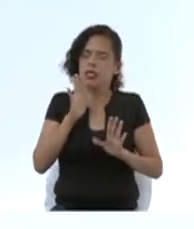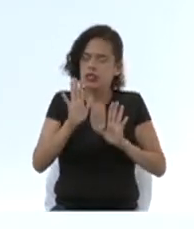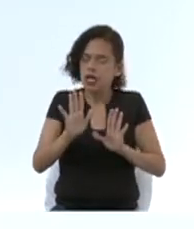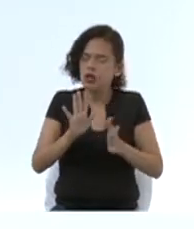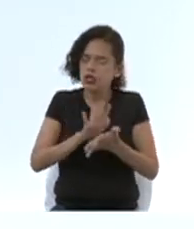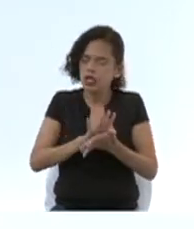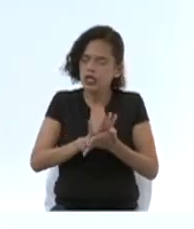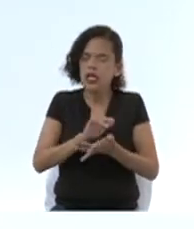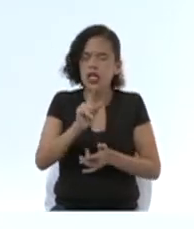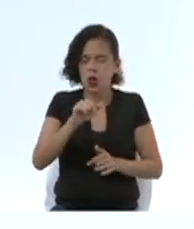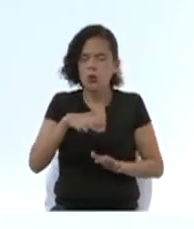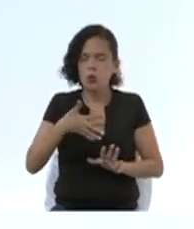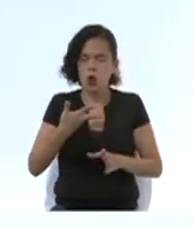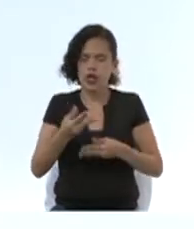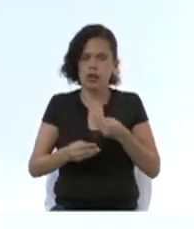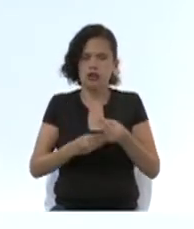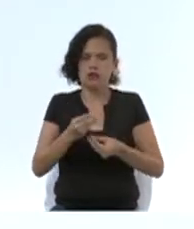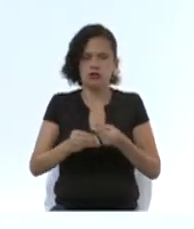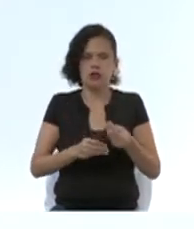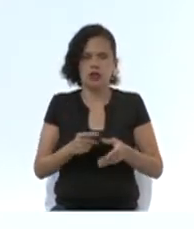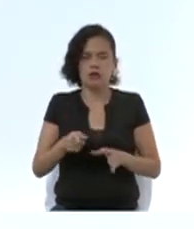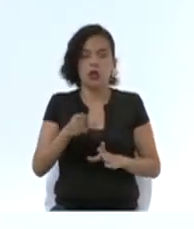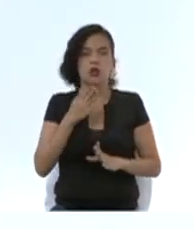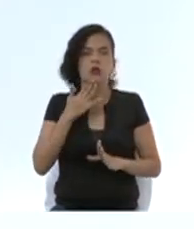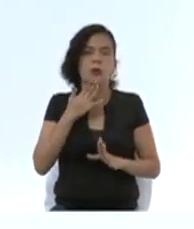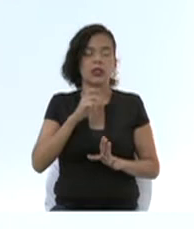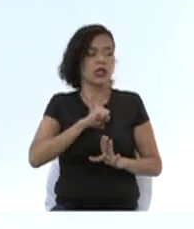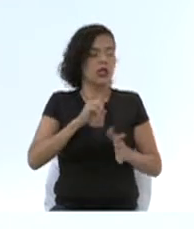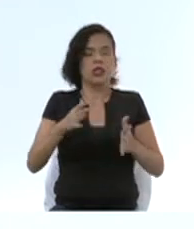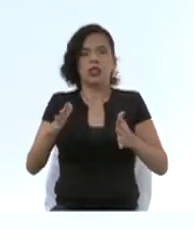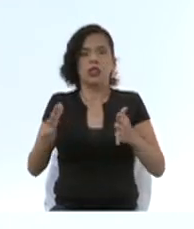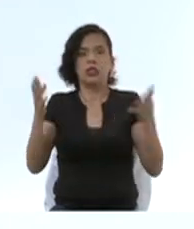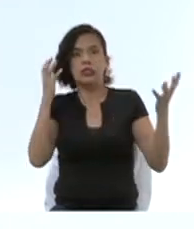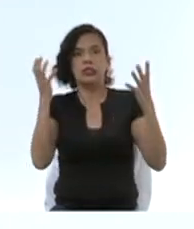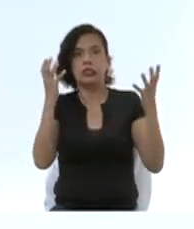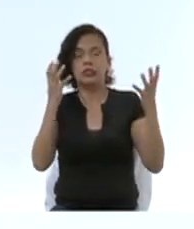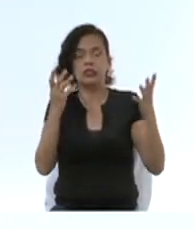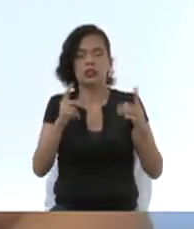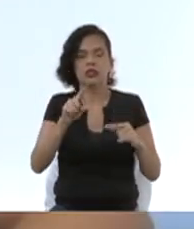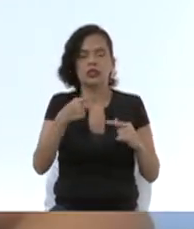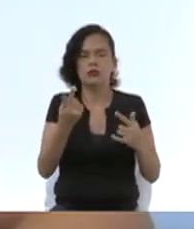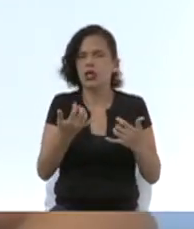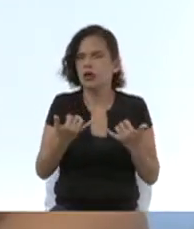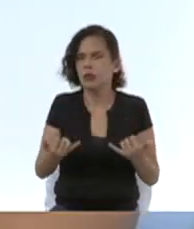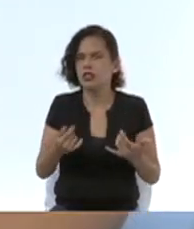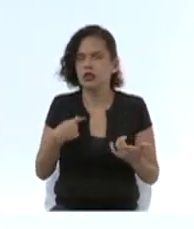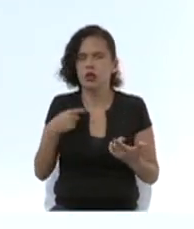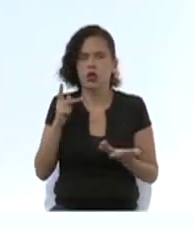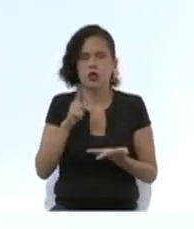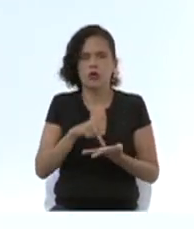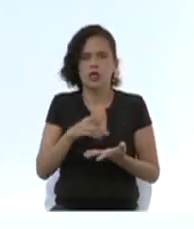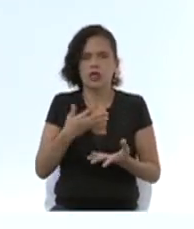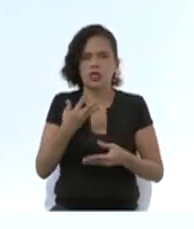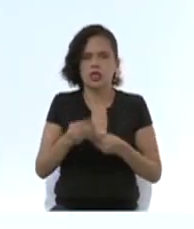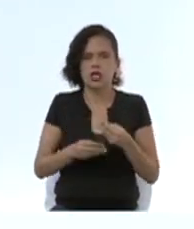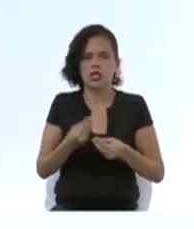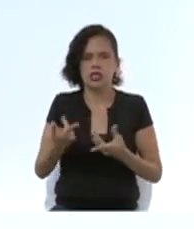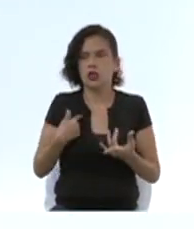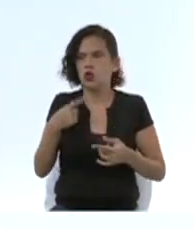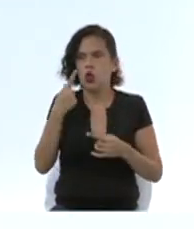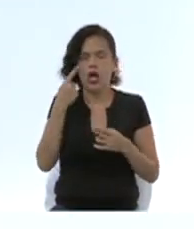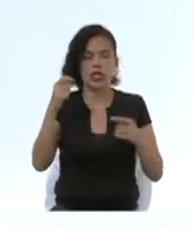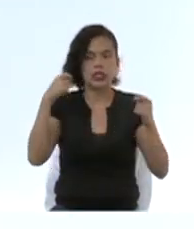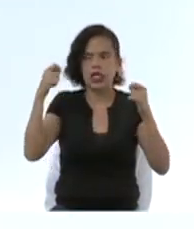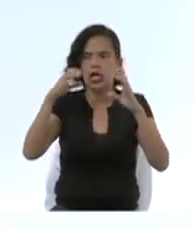pueda grabar. Yo sé que él puede, pero tu mamá estaba más nerviosa que tú. ¿Y después qué pasó? Cuando viniste aquí, conseguiste todas estas